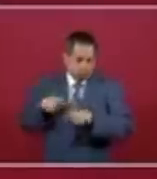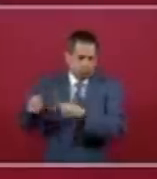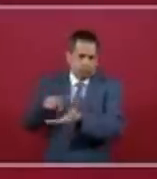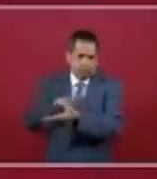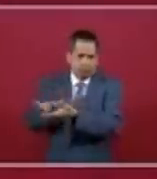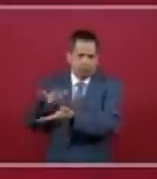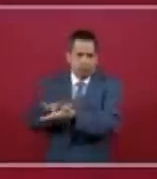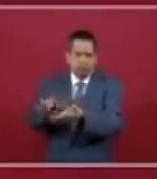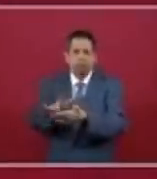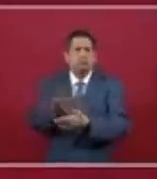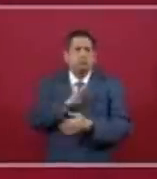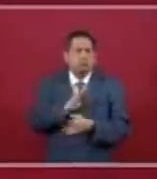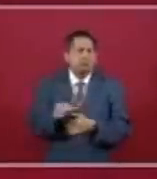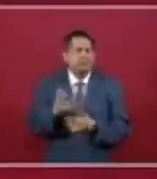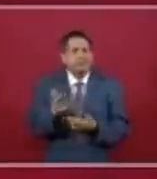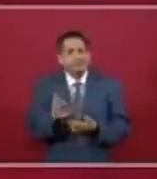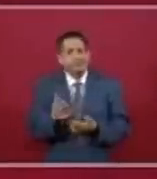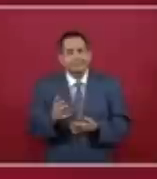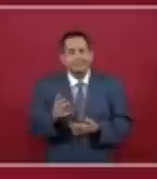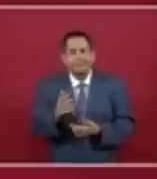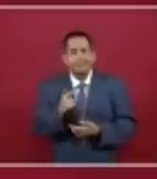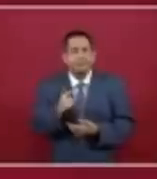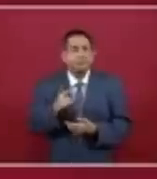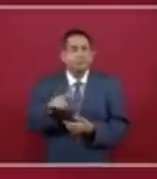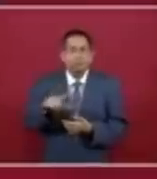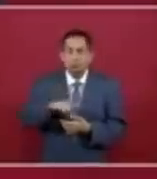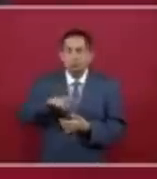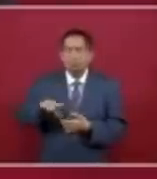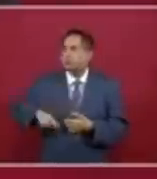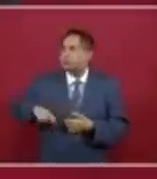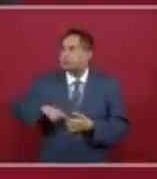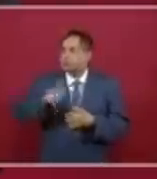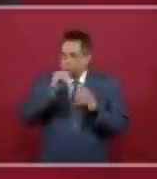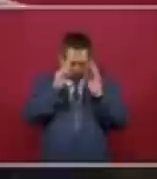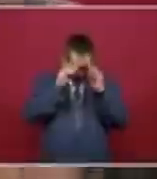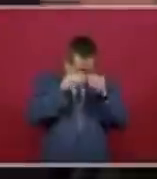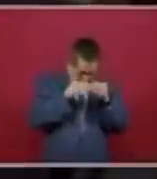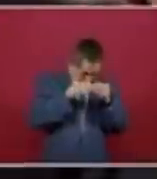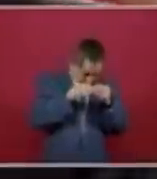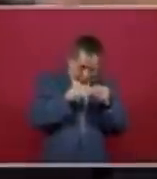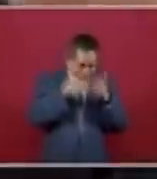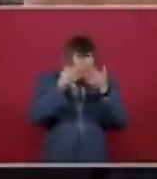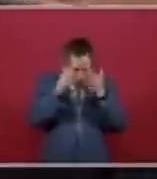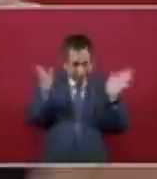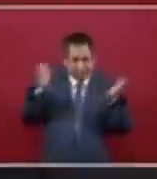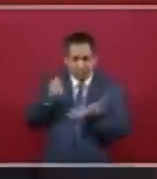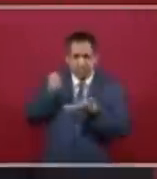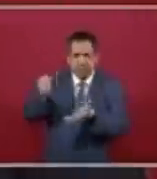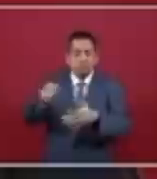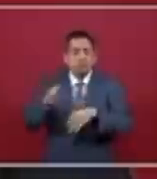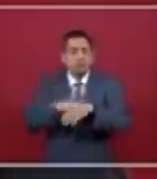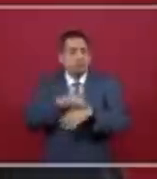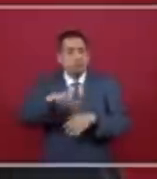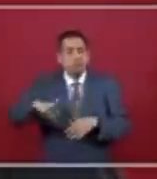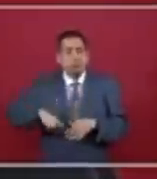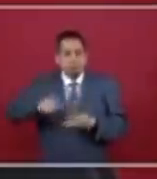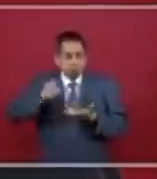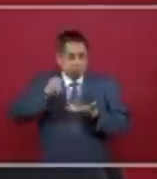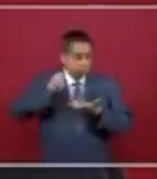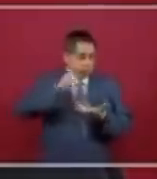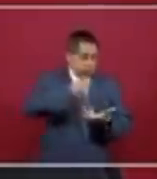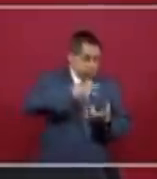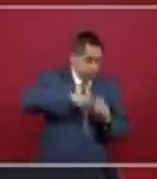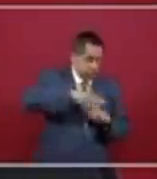y que el gobierno no esté ensimismado, porque el presupuesto se lo consumía el mismo